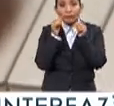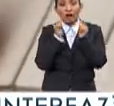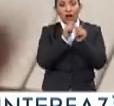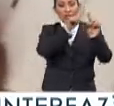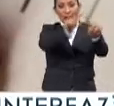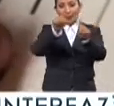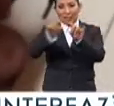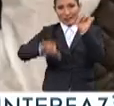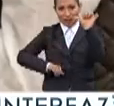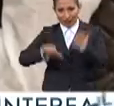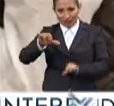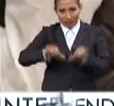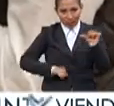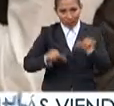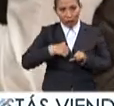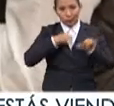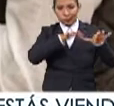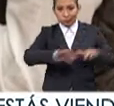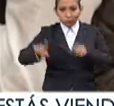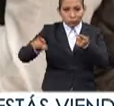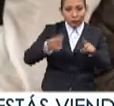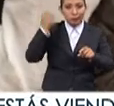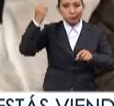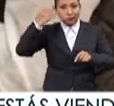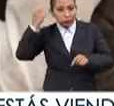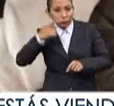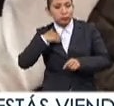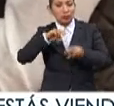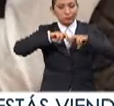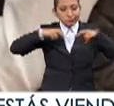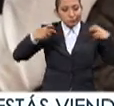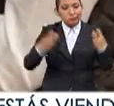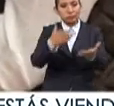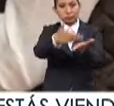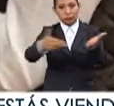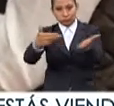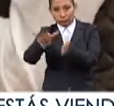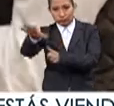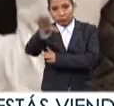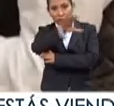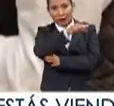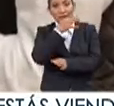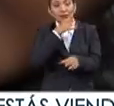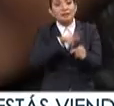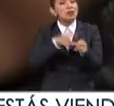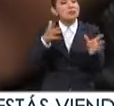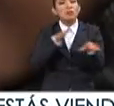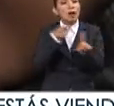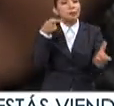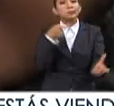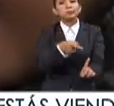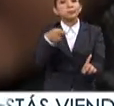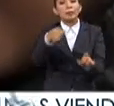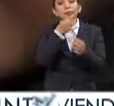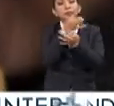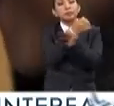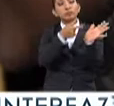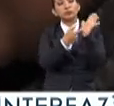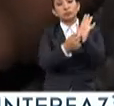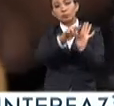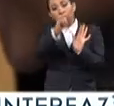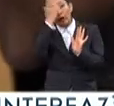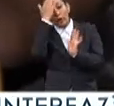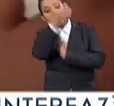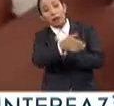través de diversas actividades como conciertos ponencias mesas redondas y talleres este festival tiene como objetivo promover y